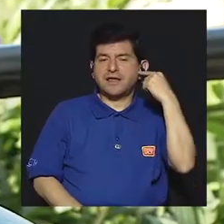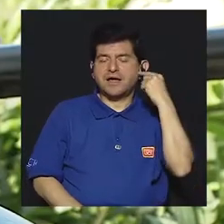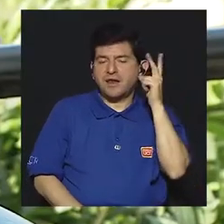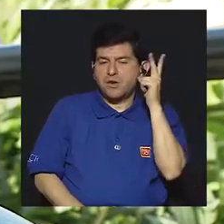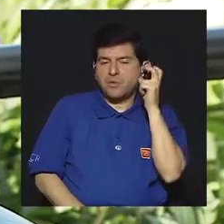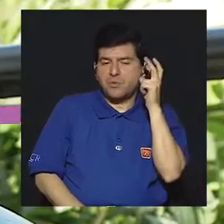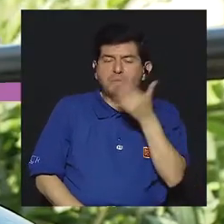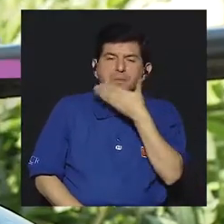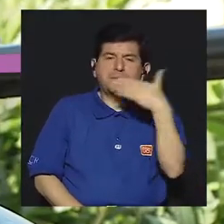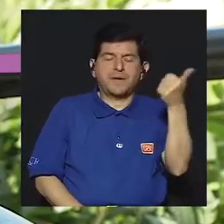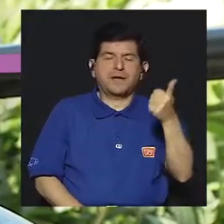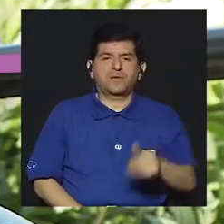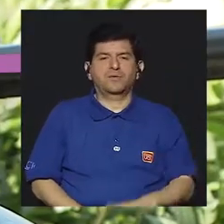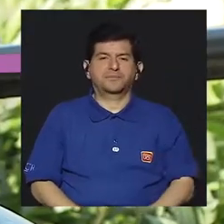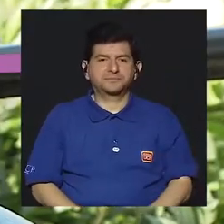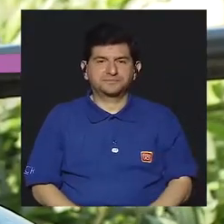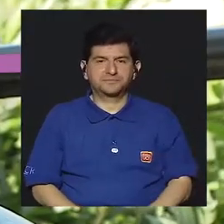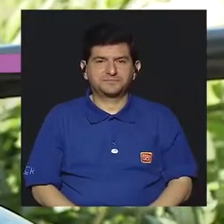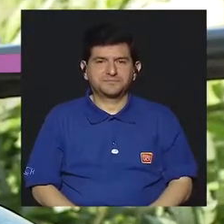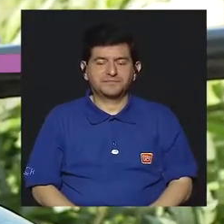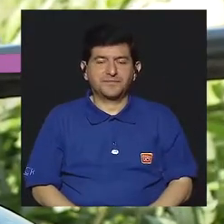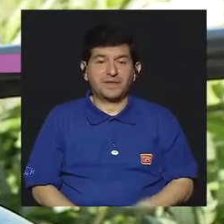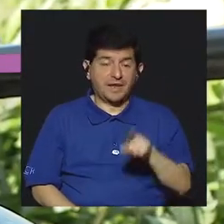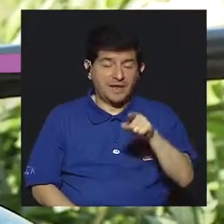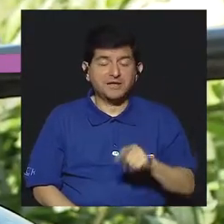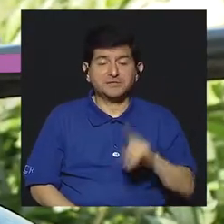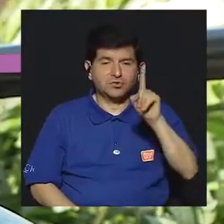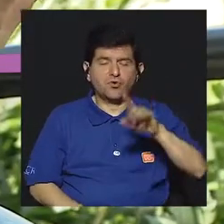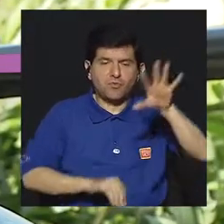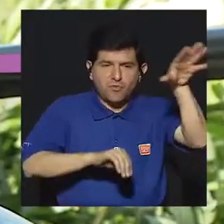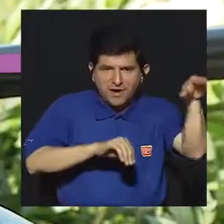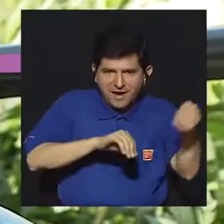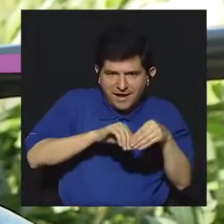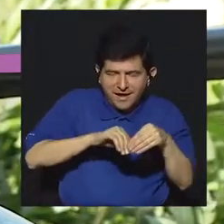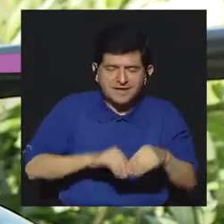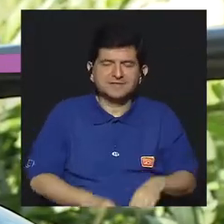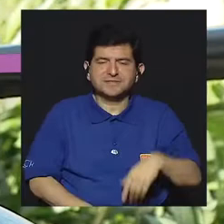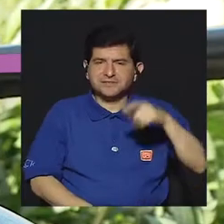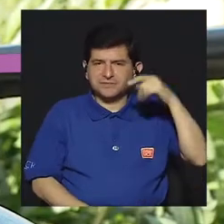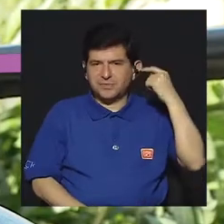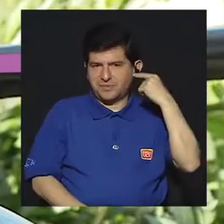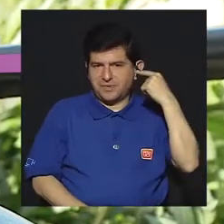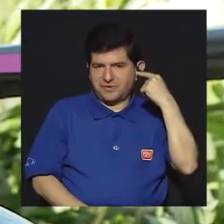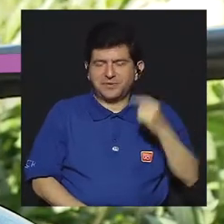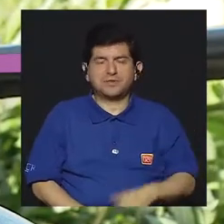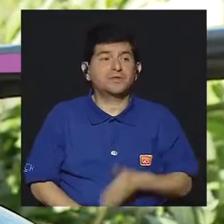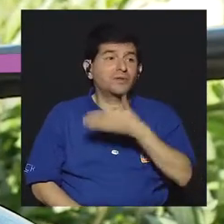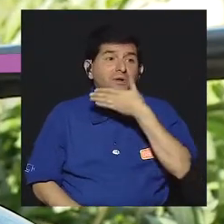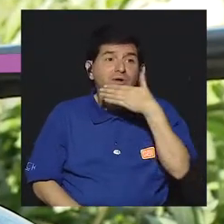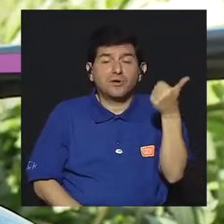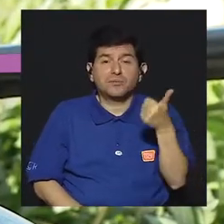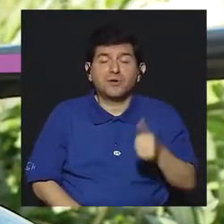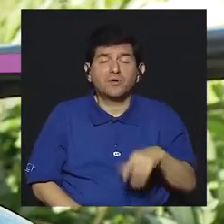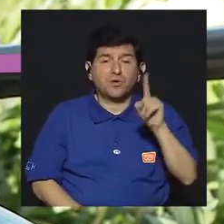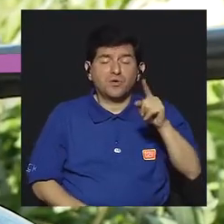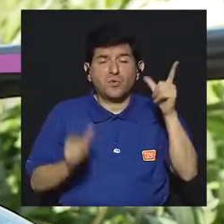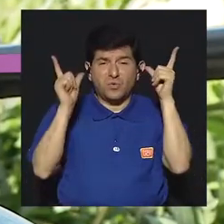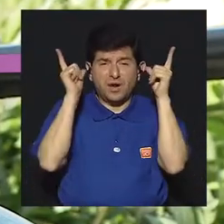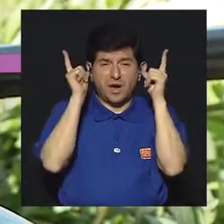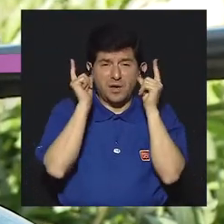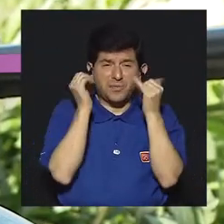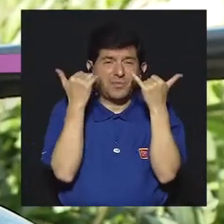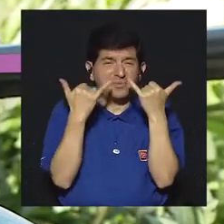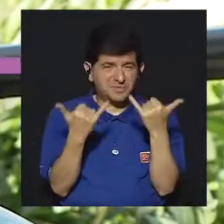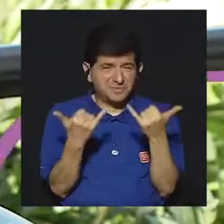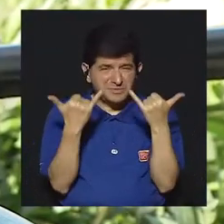llega una señal auditiva mejor. Y eso es con un accesorio auditivo, ¿verdad? Entonces, lo ideal es que cuando hay una pérdida